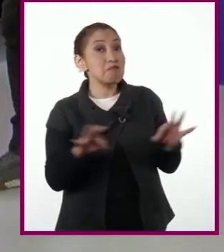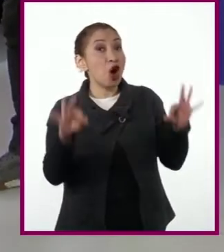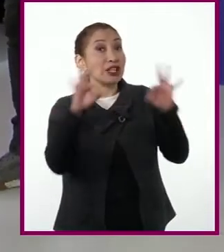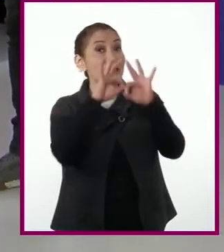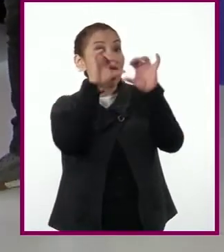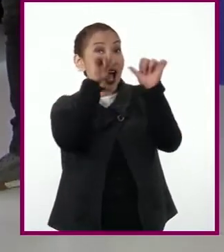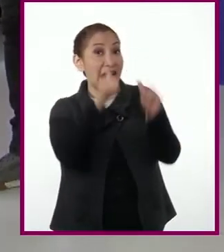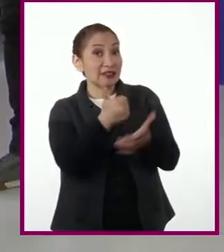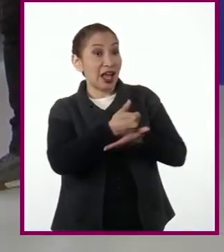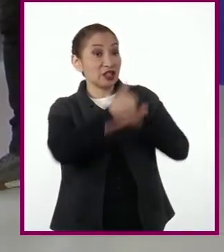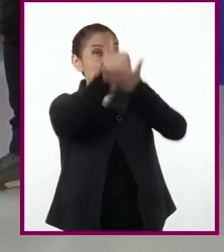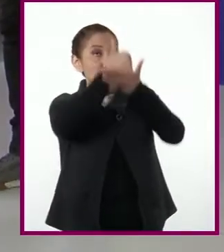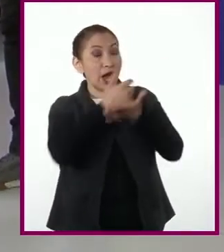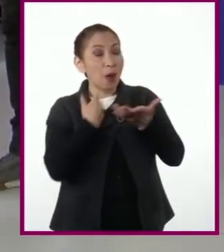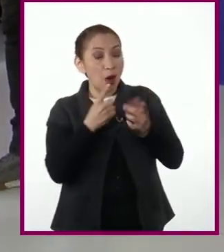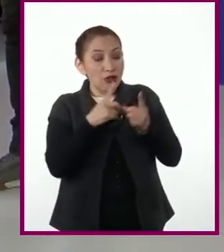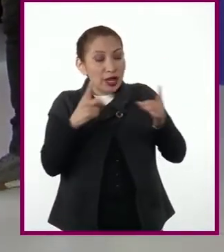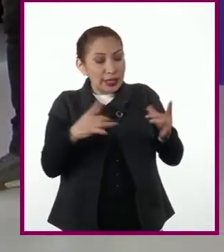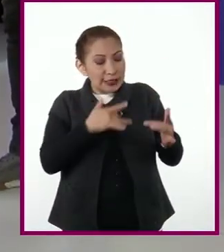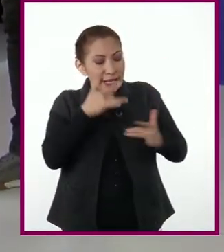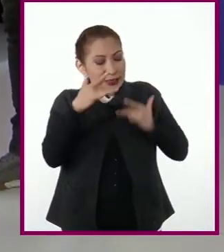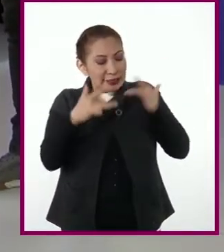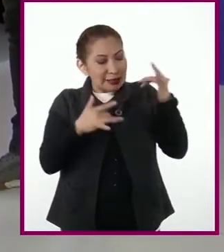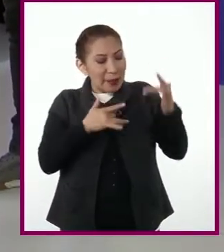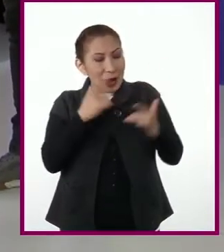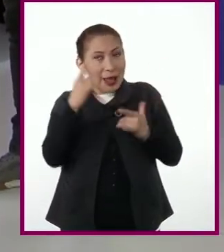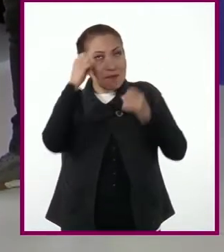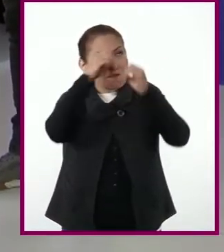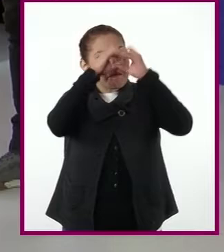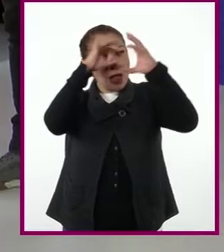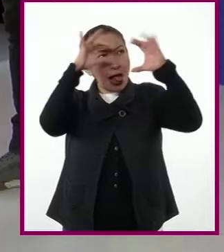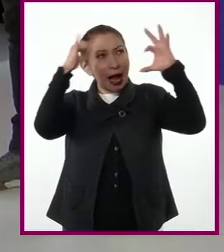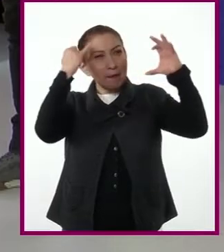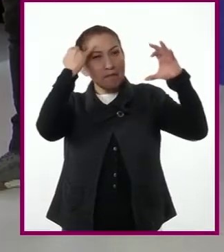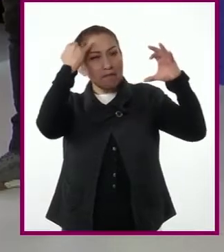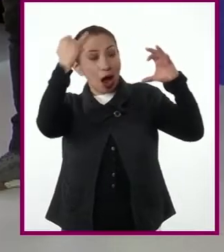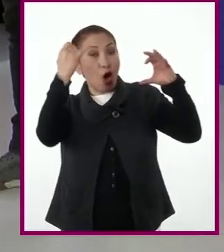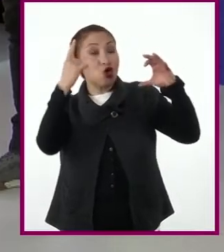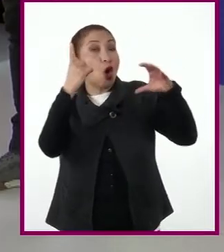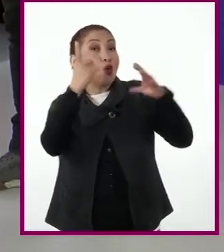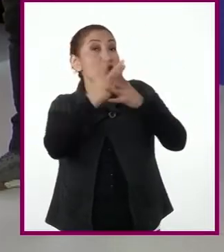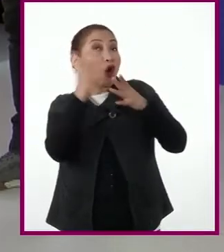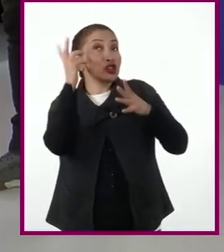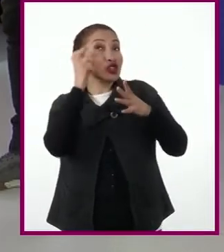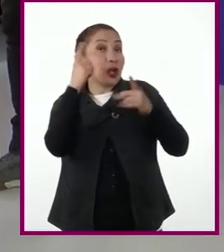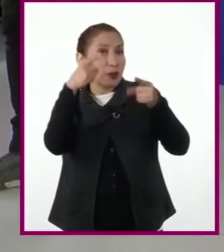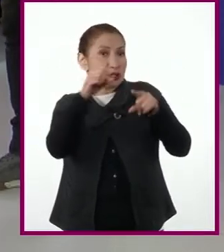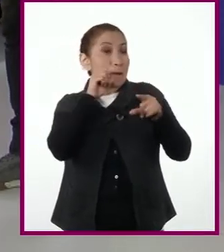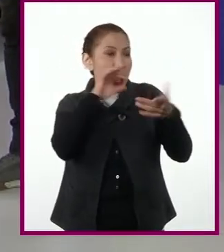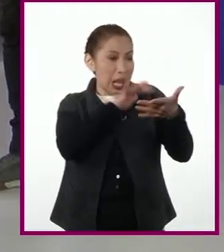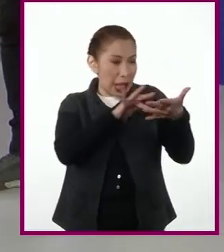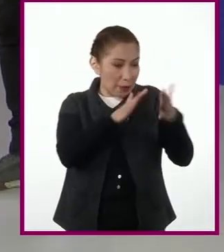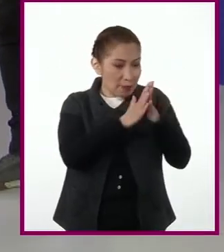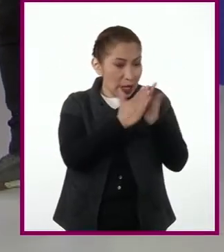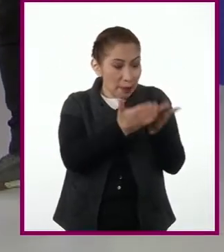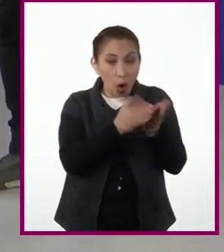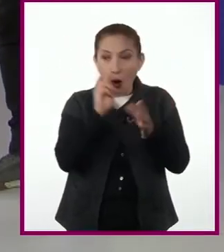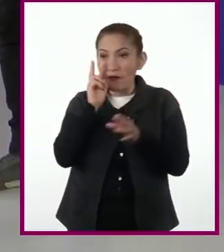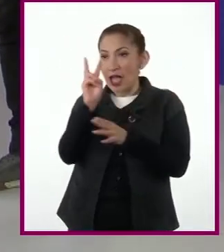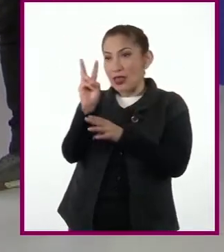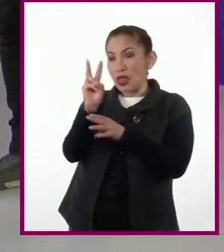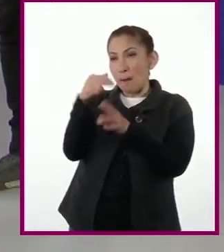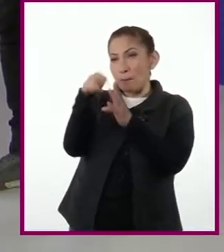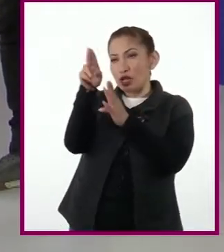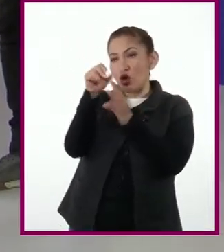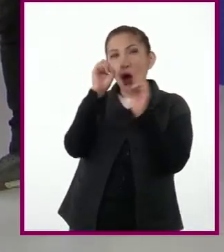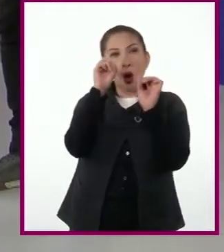del arte, desarrollar nuestra sensibilidad y nuestra imaginación, no solo escuchando música, también leyendo un libro, viendo una